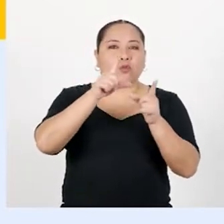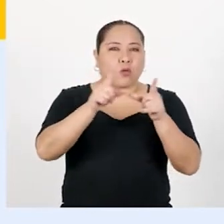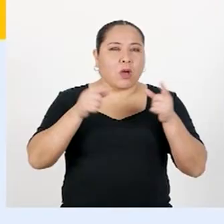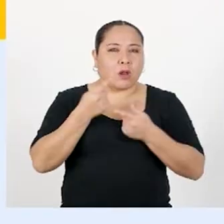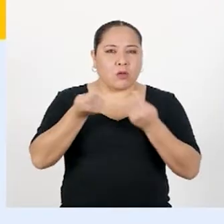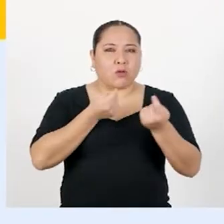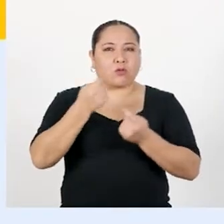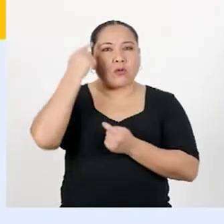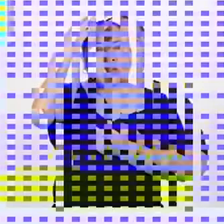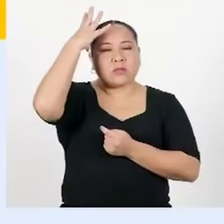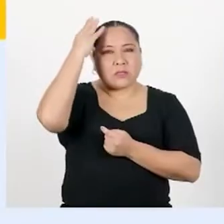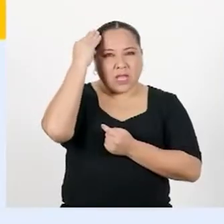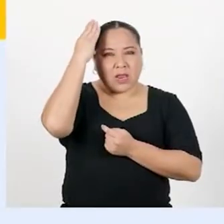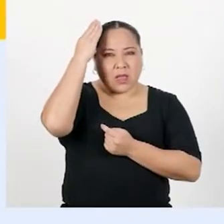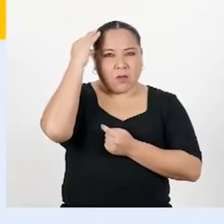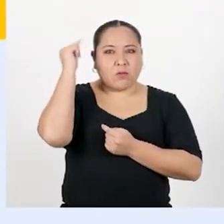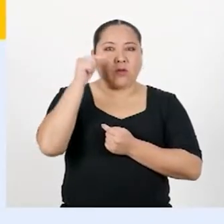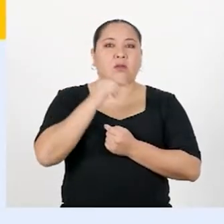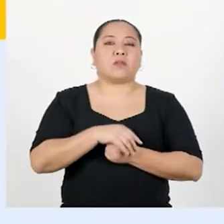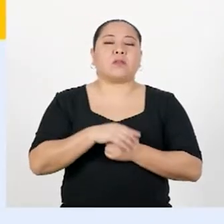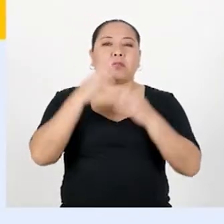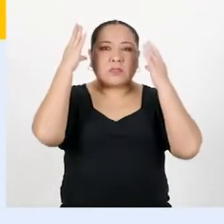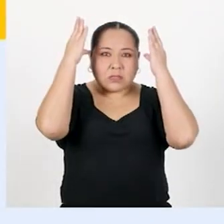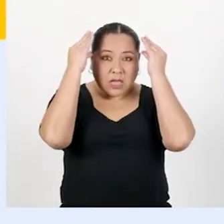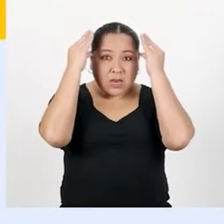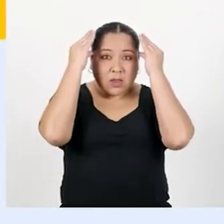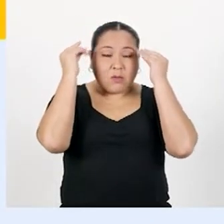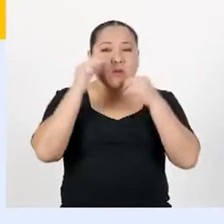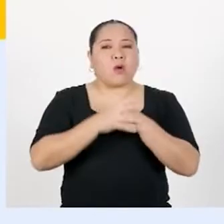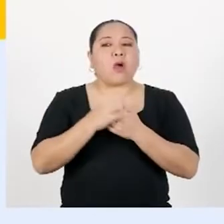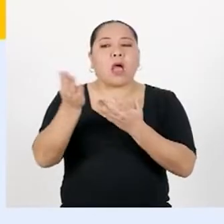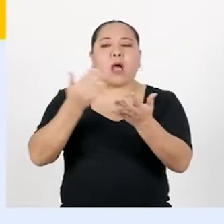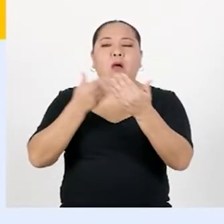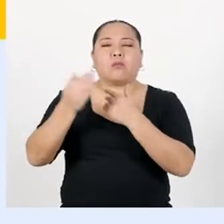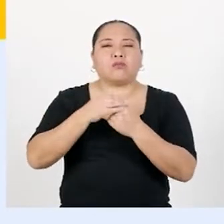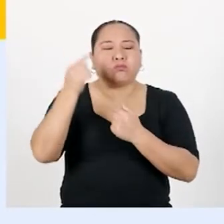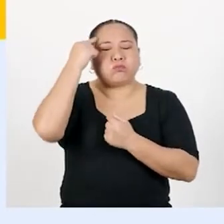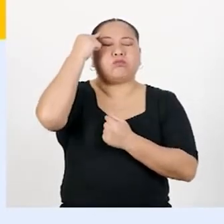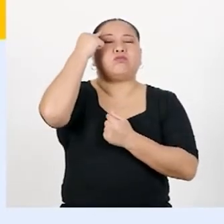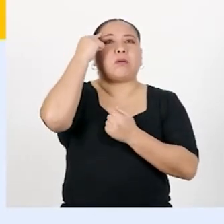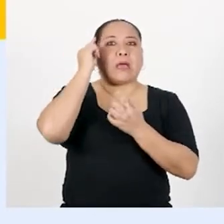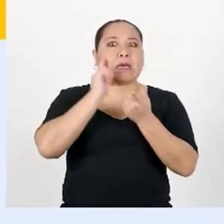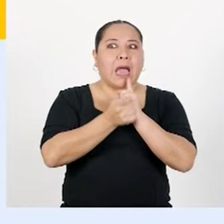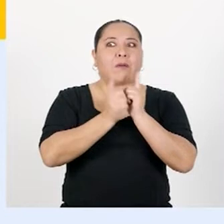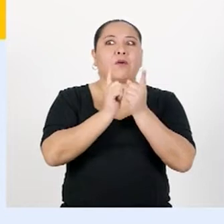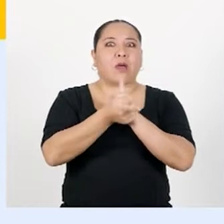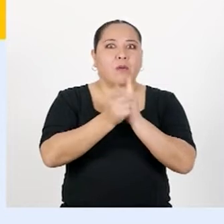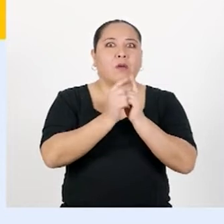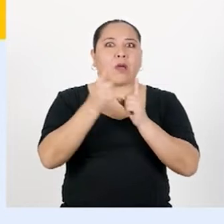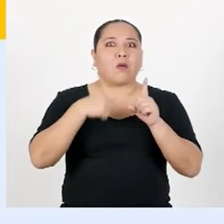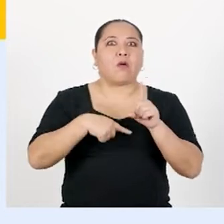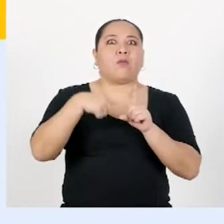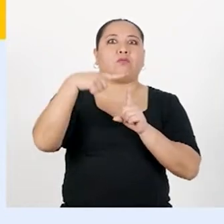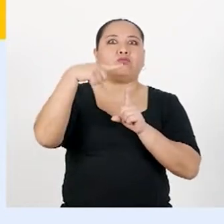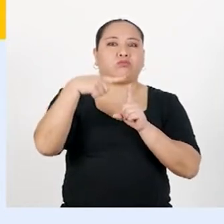el cerebro. En este caso, el cerebro, al recibir el estímulo de variación de la